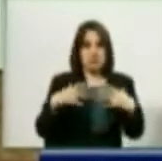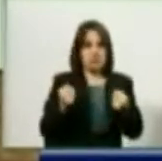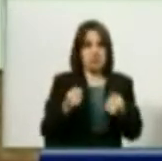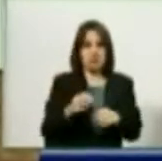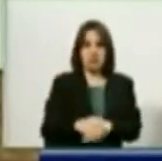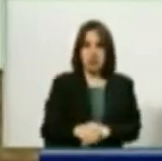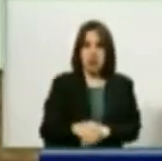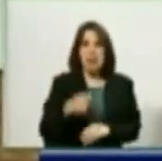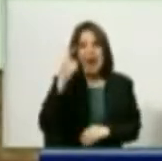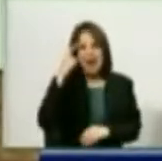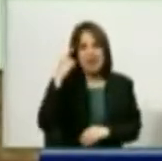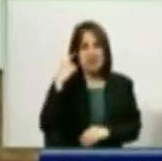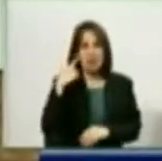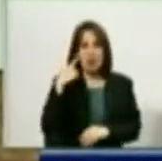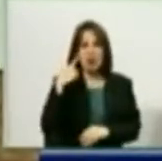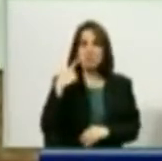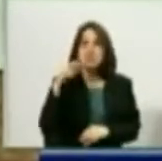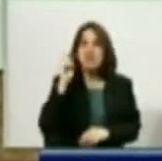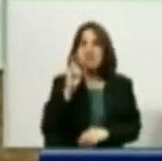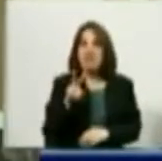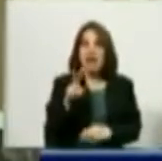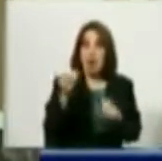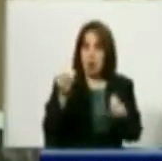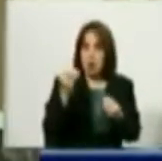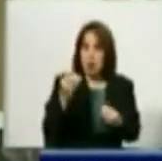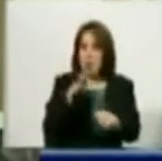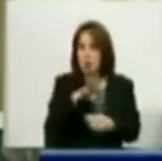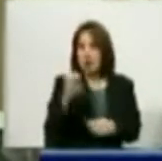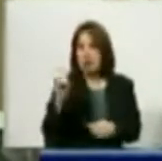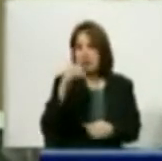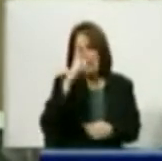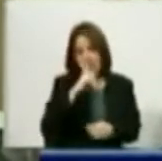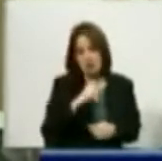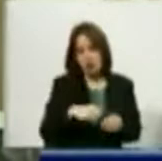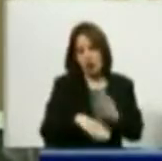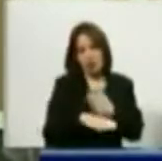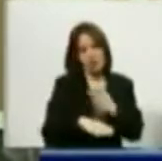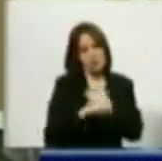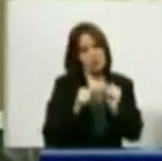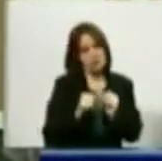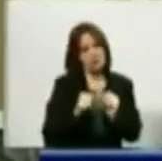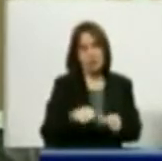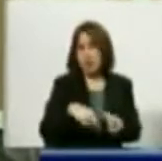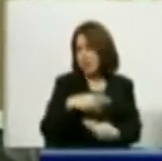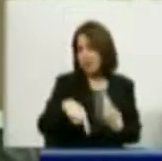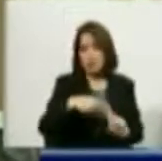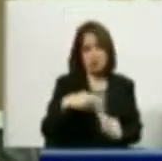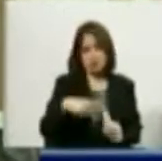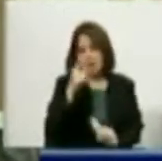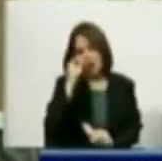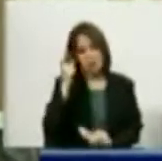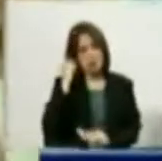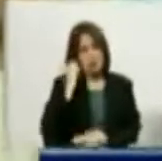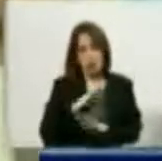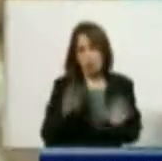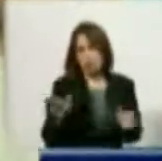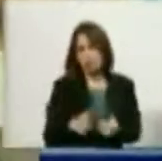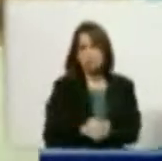que sepa para que sepa que dentro de 40 años aquí van a seguir gobernando los revolucionarios de los revolucionarios